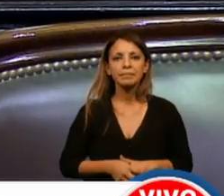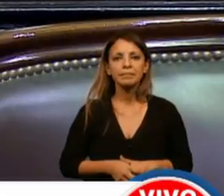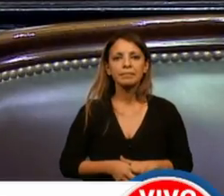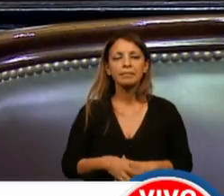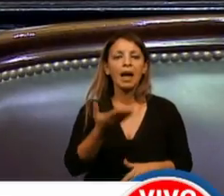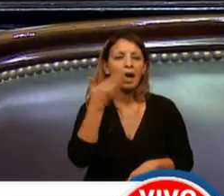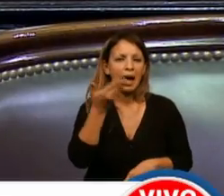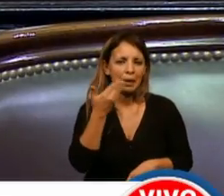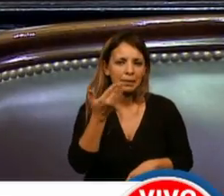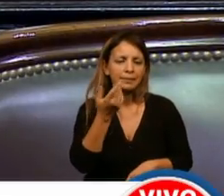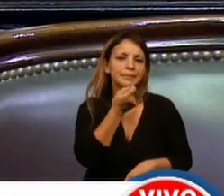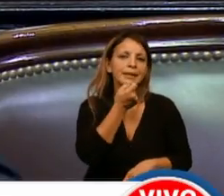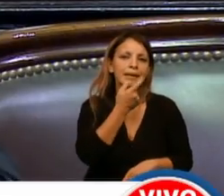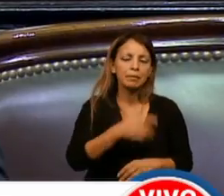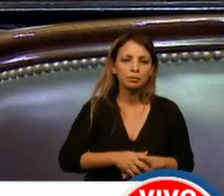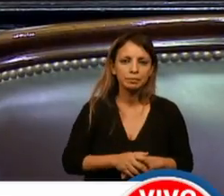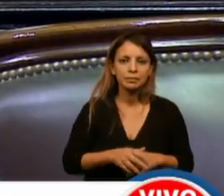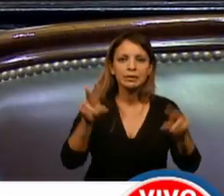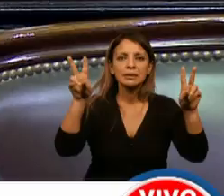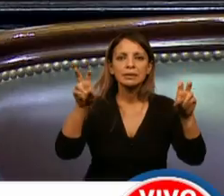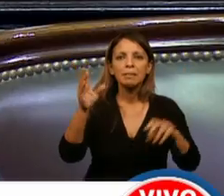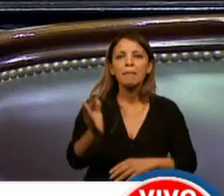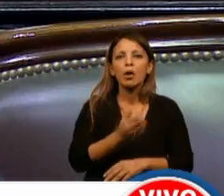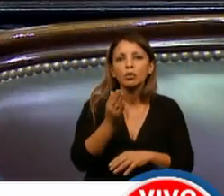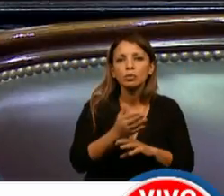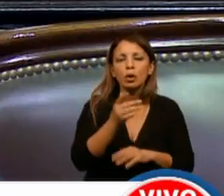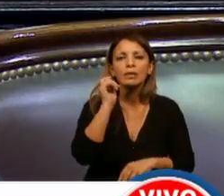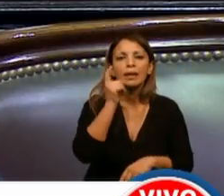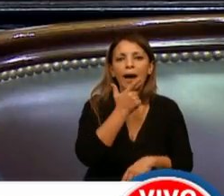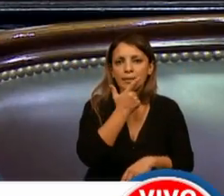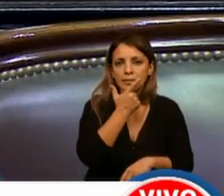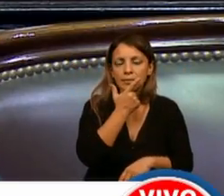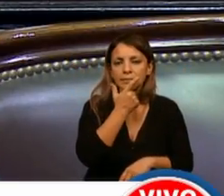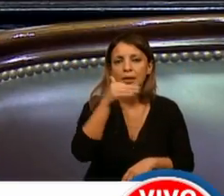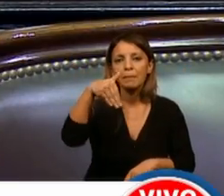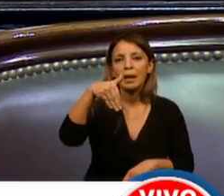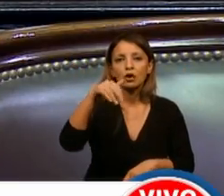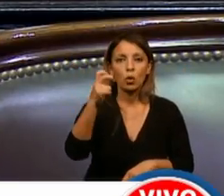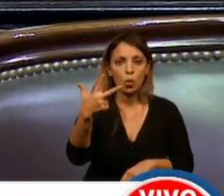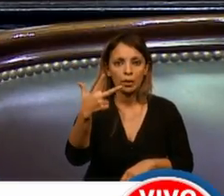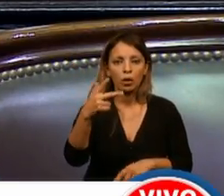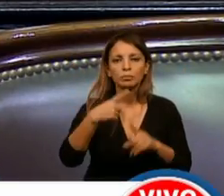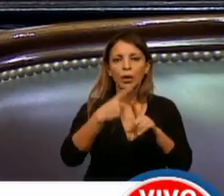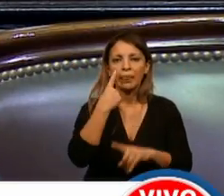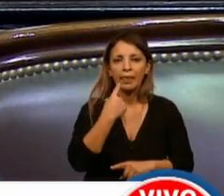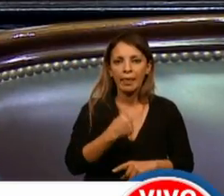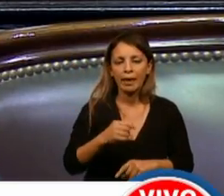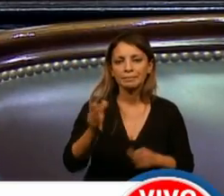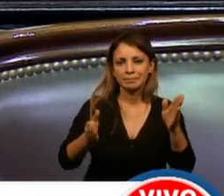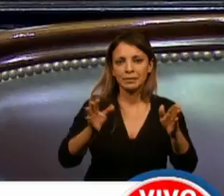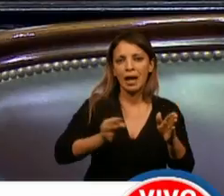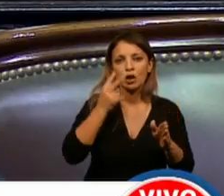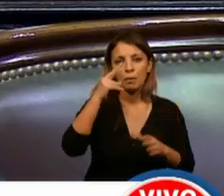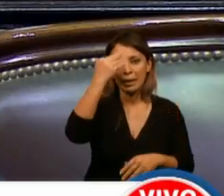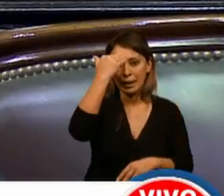y hablar por ejemplo que la producción de gas en millones de metros cúbicos diarios en el año 2015